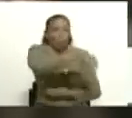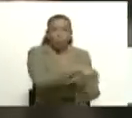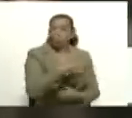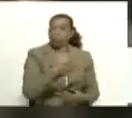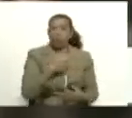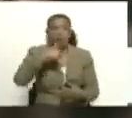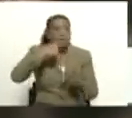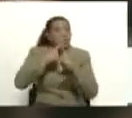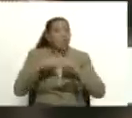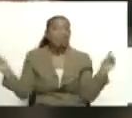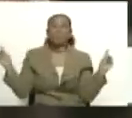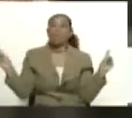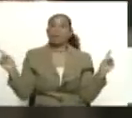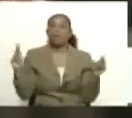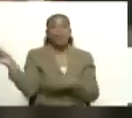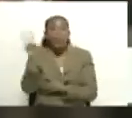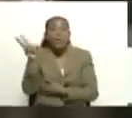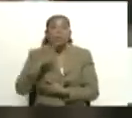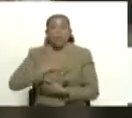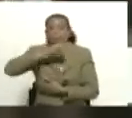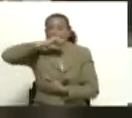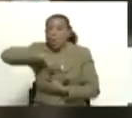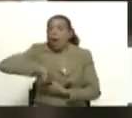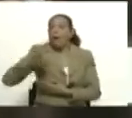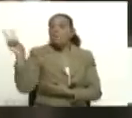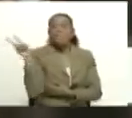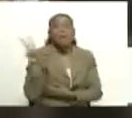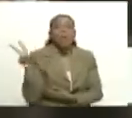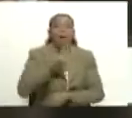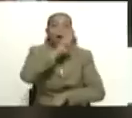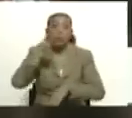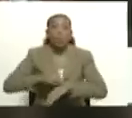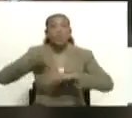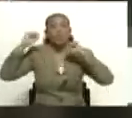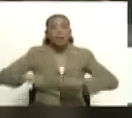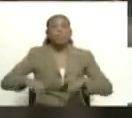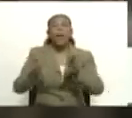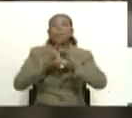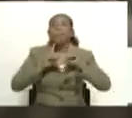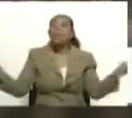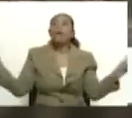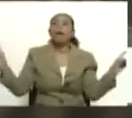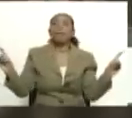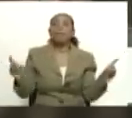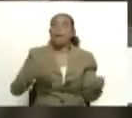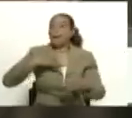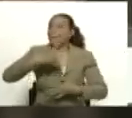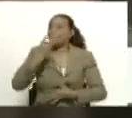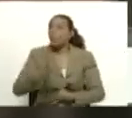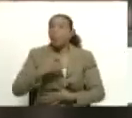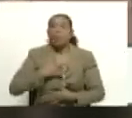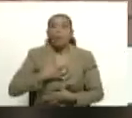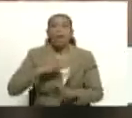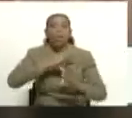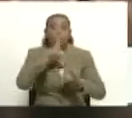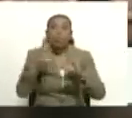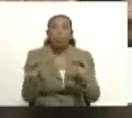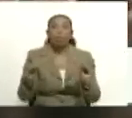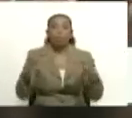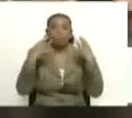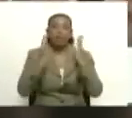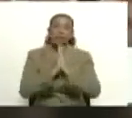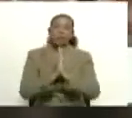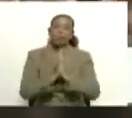imperios. Nosotros somos venezolanos, somos nacionalistas y somos democráticos y nos duele el país. Es todo, amigas y